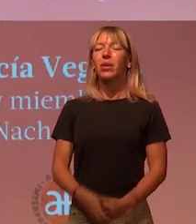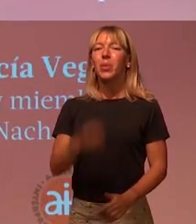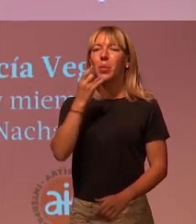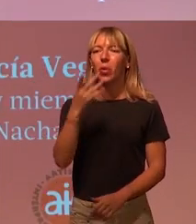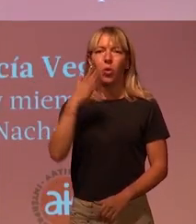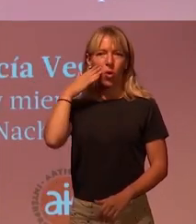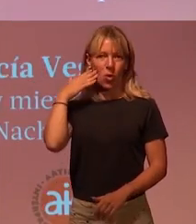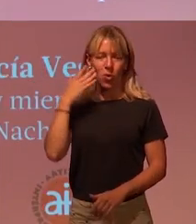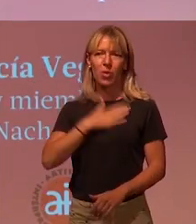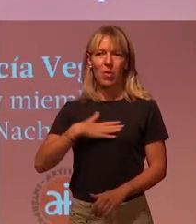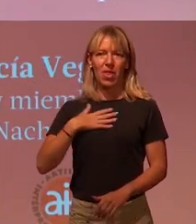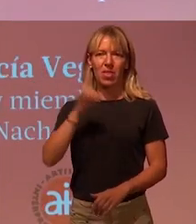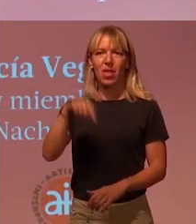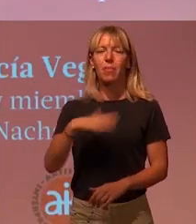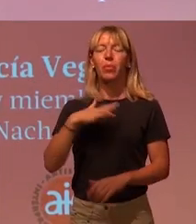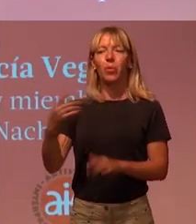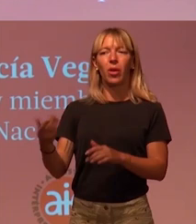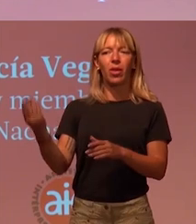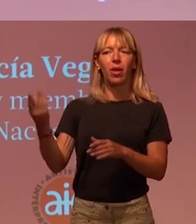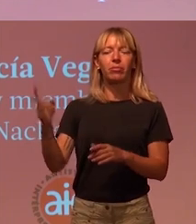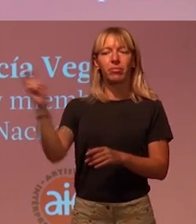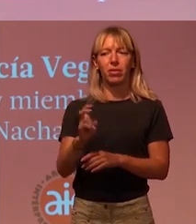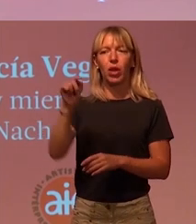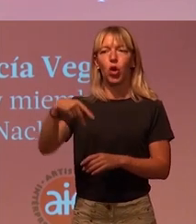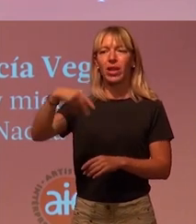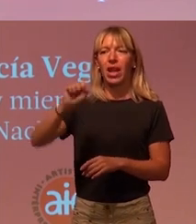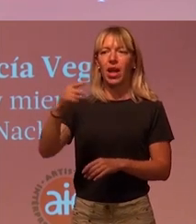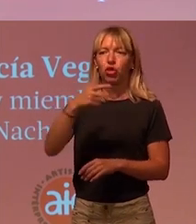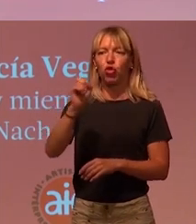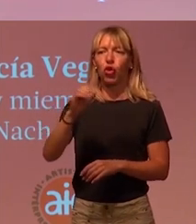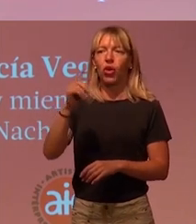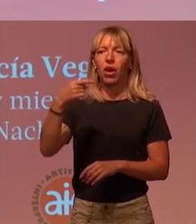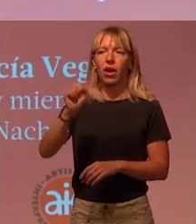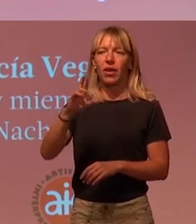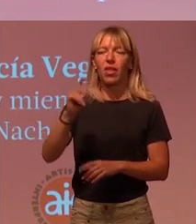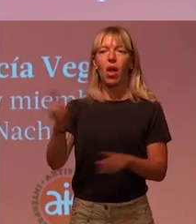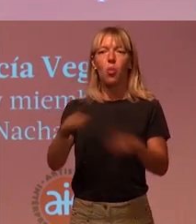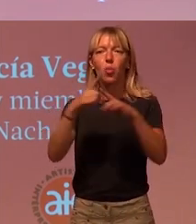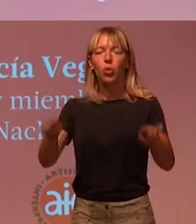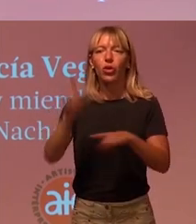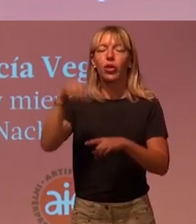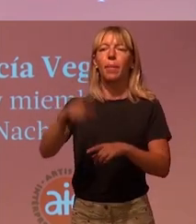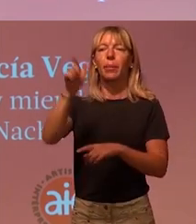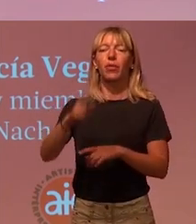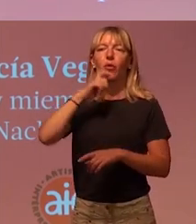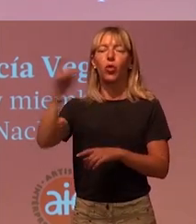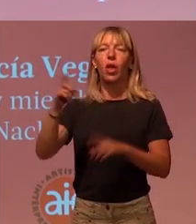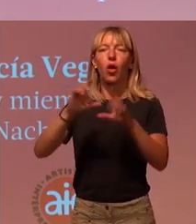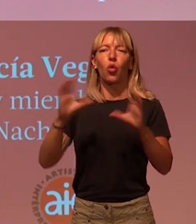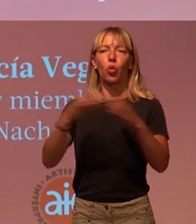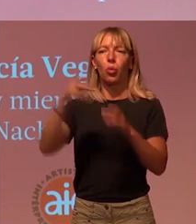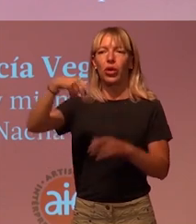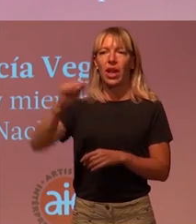Bueno, un honor y un placer que nos pueda acompañar hoy aquí Nacho García Vega, músico, miembro fundador del grupo Nacha Pop